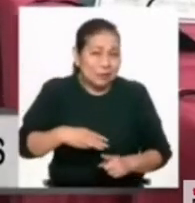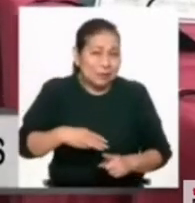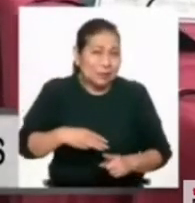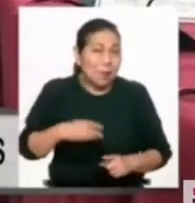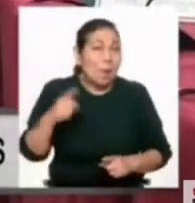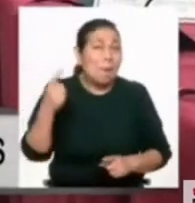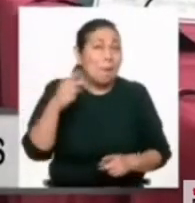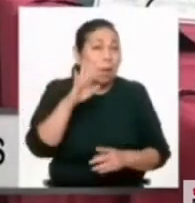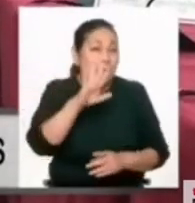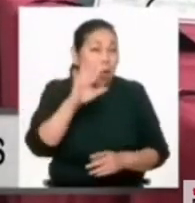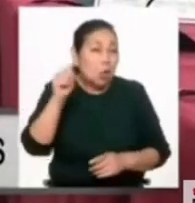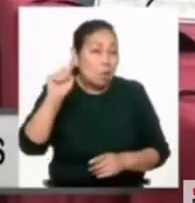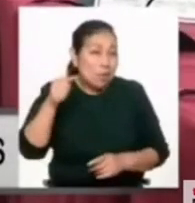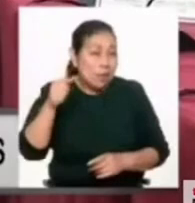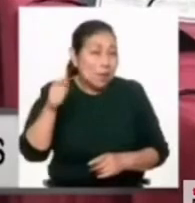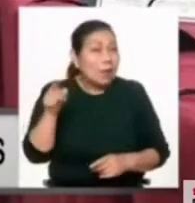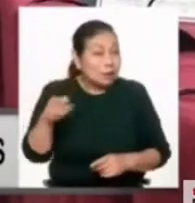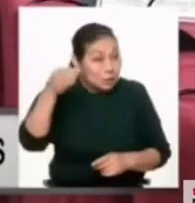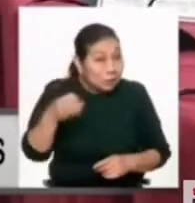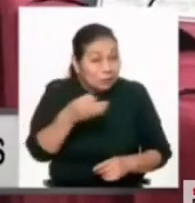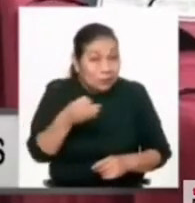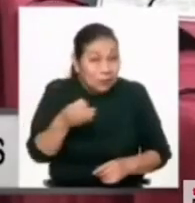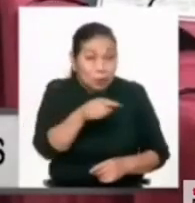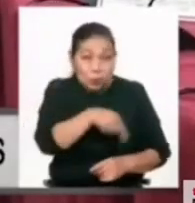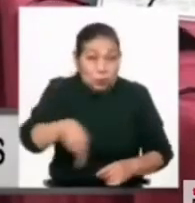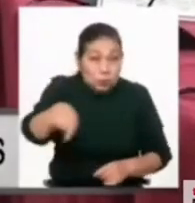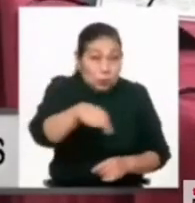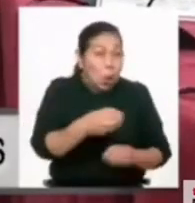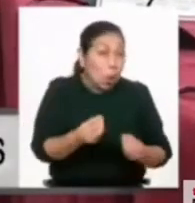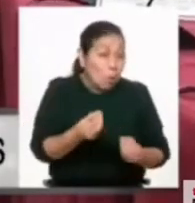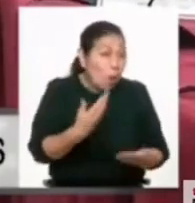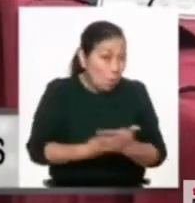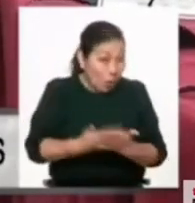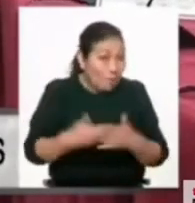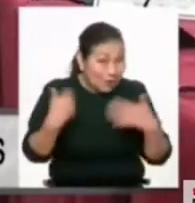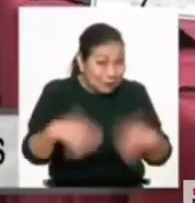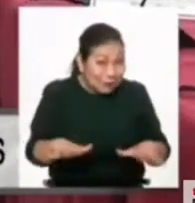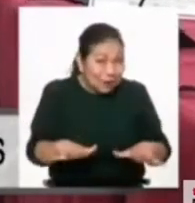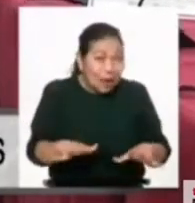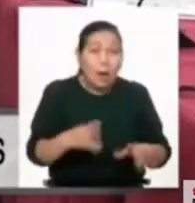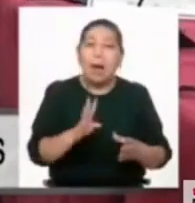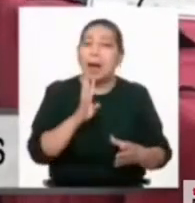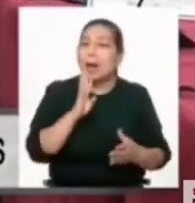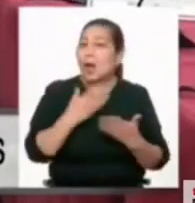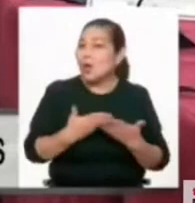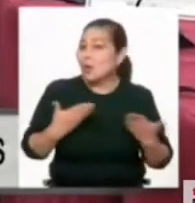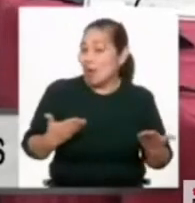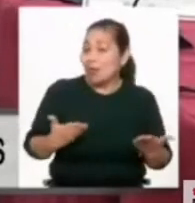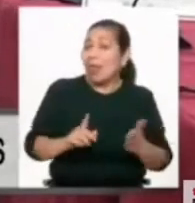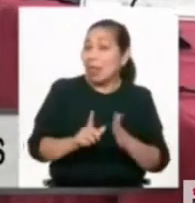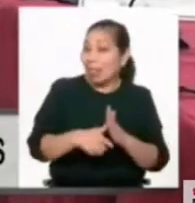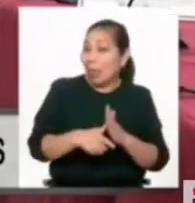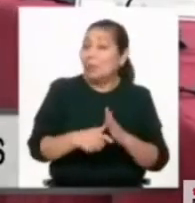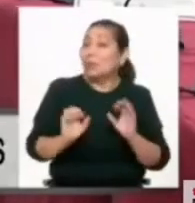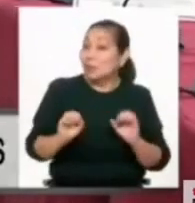de 500.000 soles. Sin embargo, ¿es o no para ustedes, lo consideran como una prueba ya? Porque se está hablando de hechos que